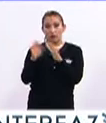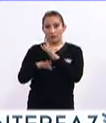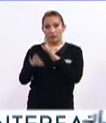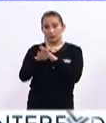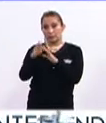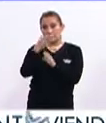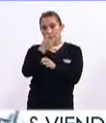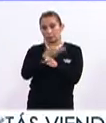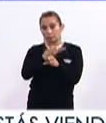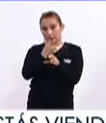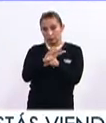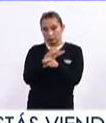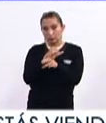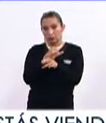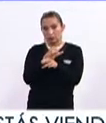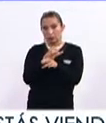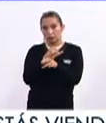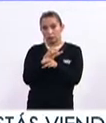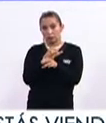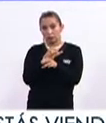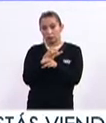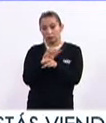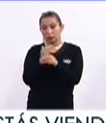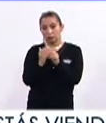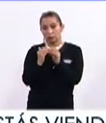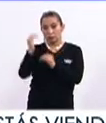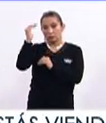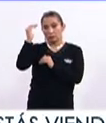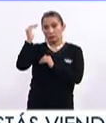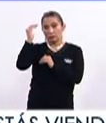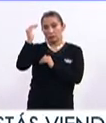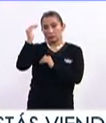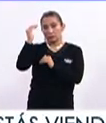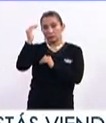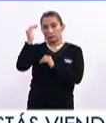elemental, medio y hacia arriba,